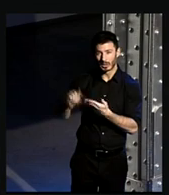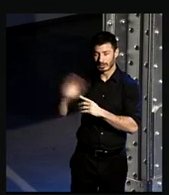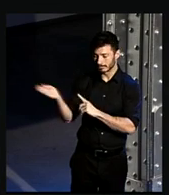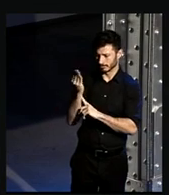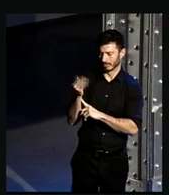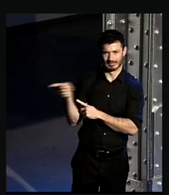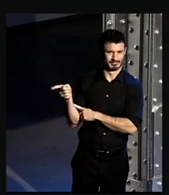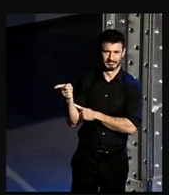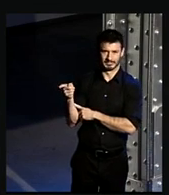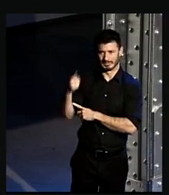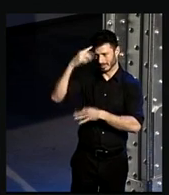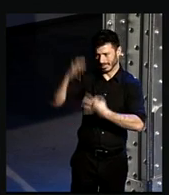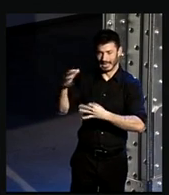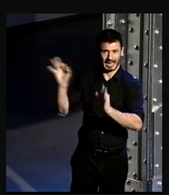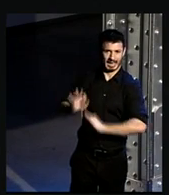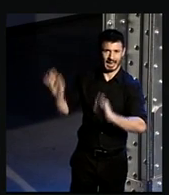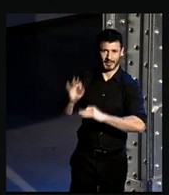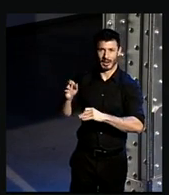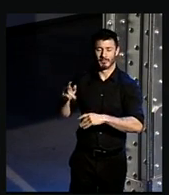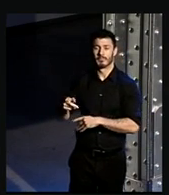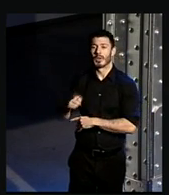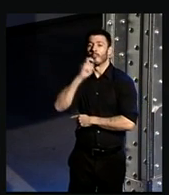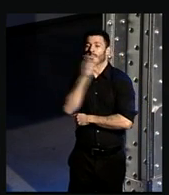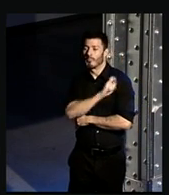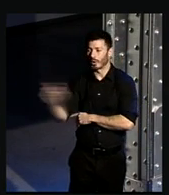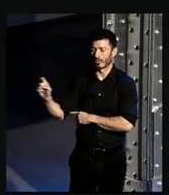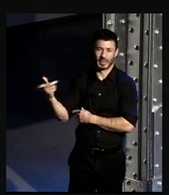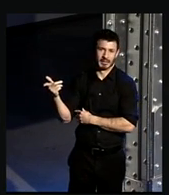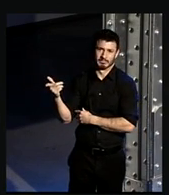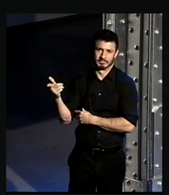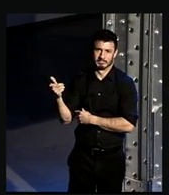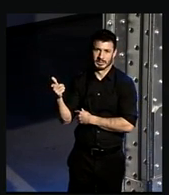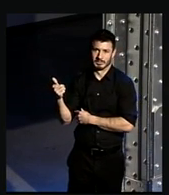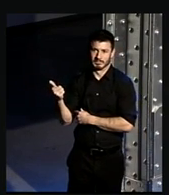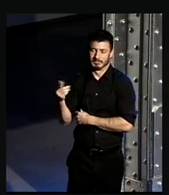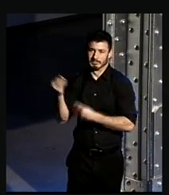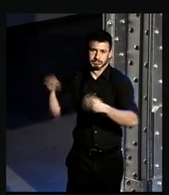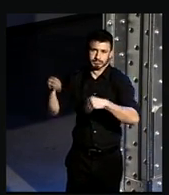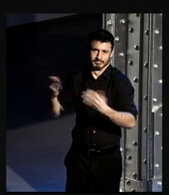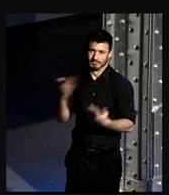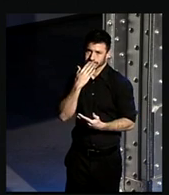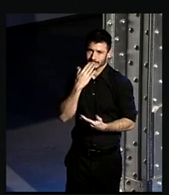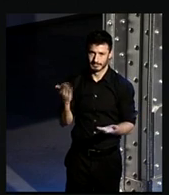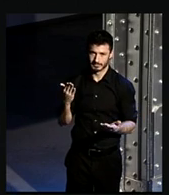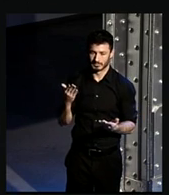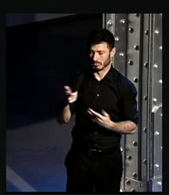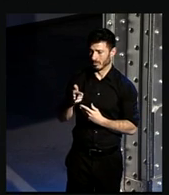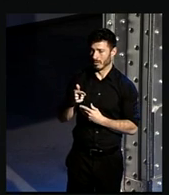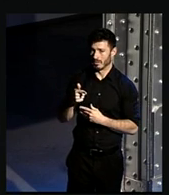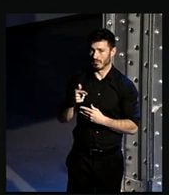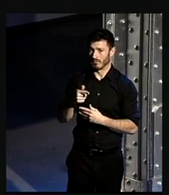creer en su profecía. Era una profecía que en ese contexto de la Francia de la segunda mitad del siglo